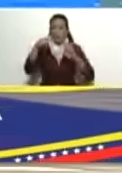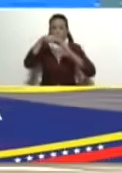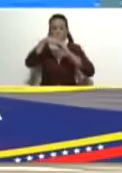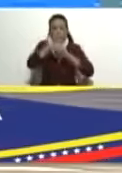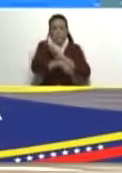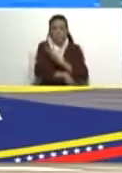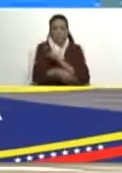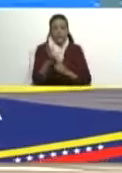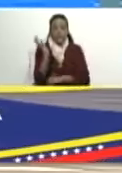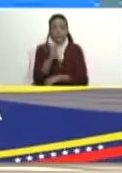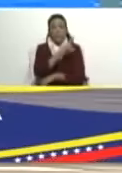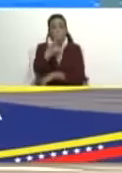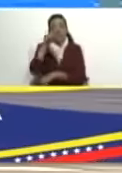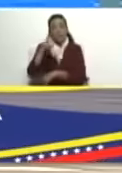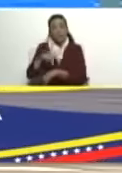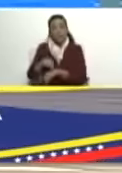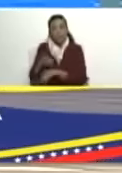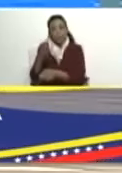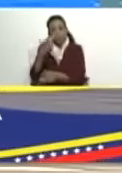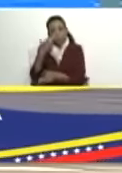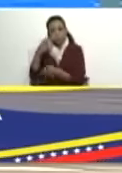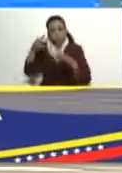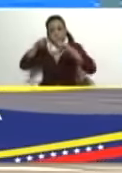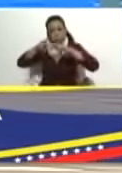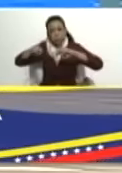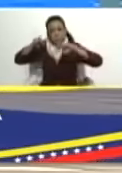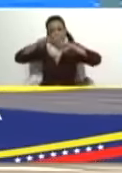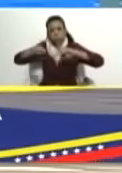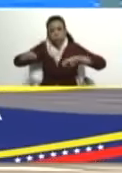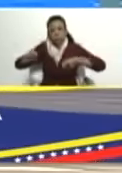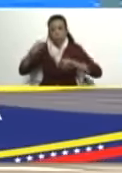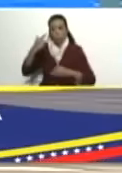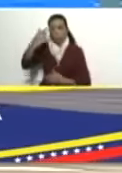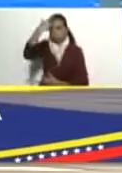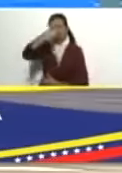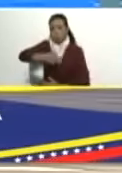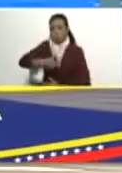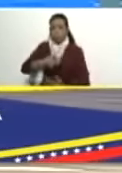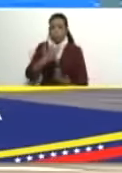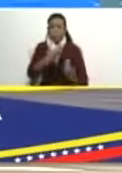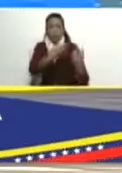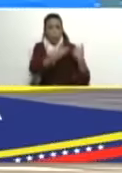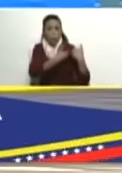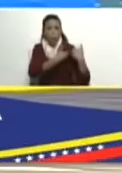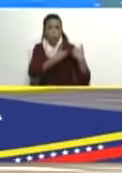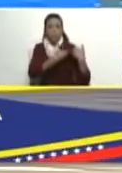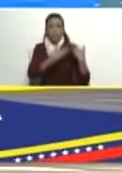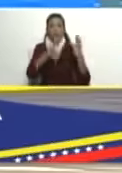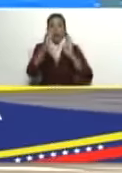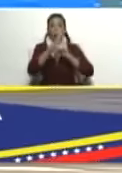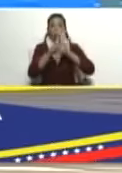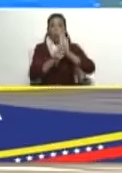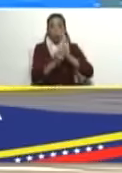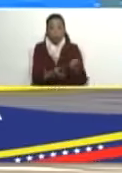que la Asamblea Nacional, en uso de todas sus facultades